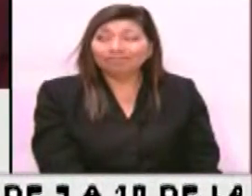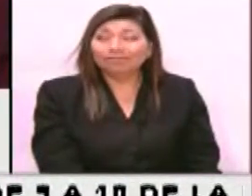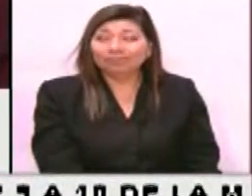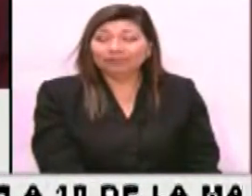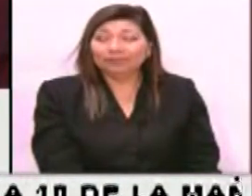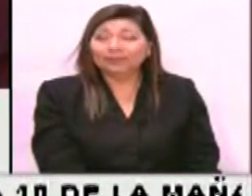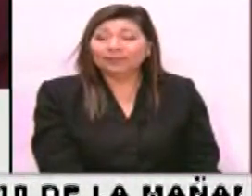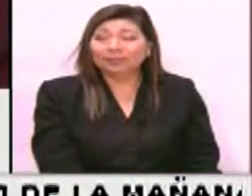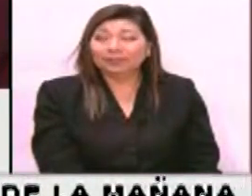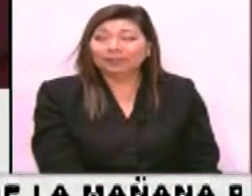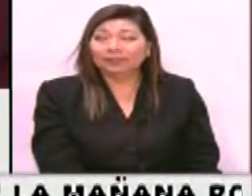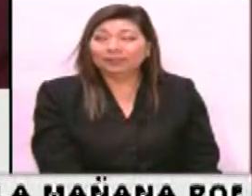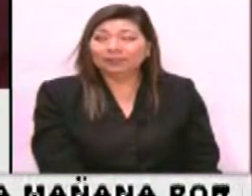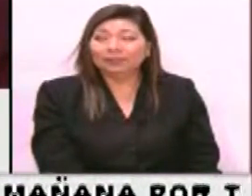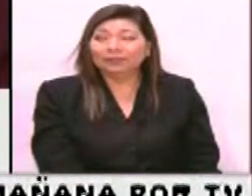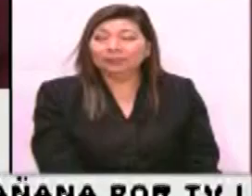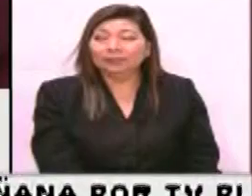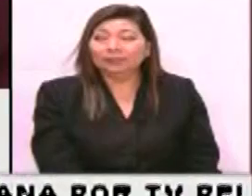Ese es el caso.